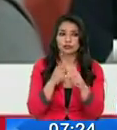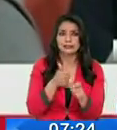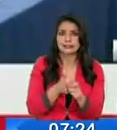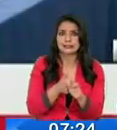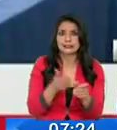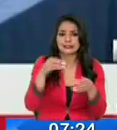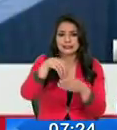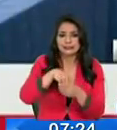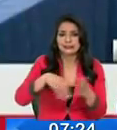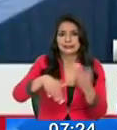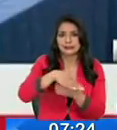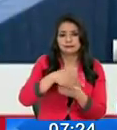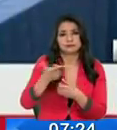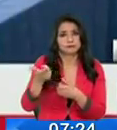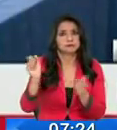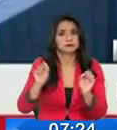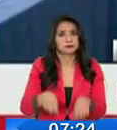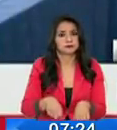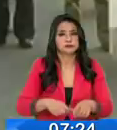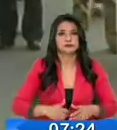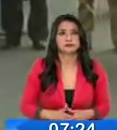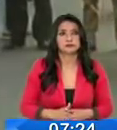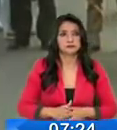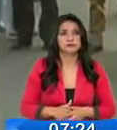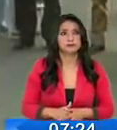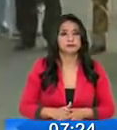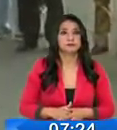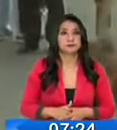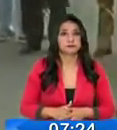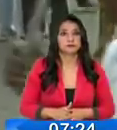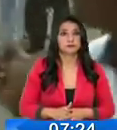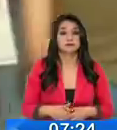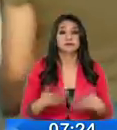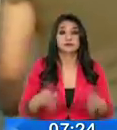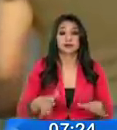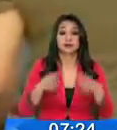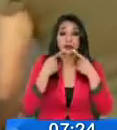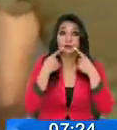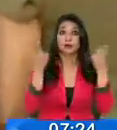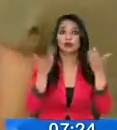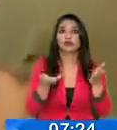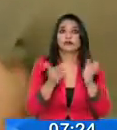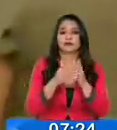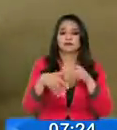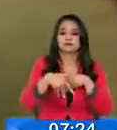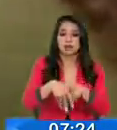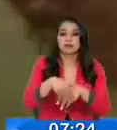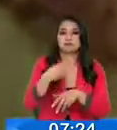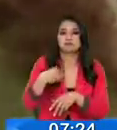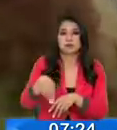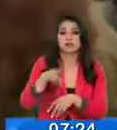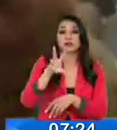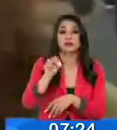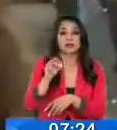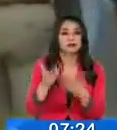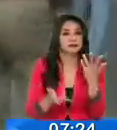casa adentro, también puertas afuera, en medio de la convocatoria a otra marcha para el miércoles 30, del